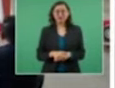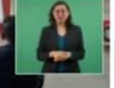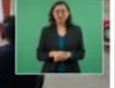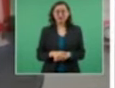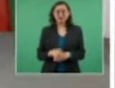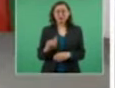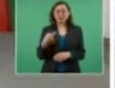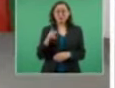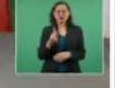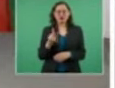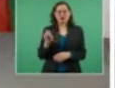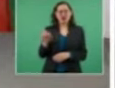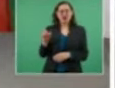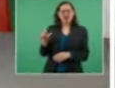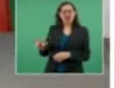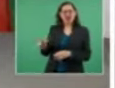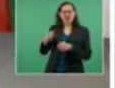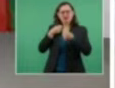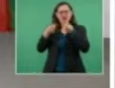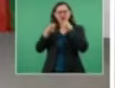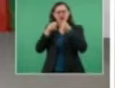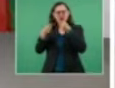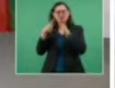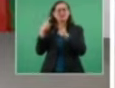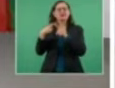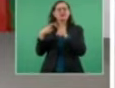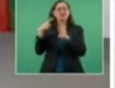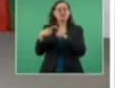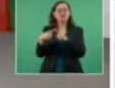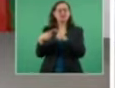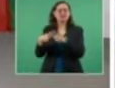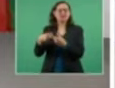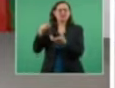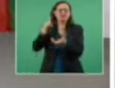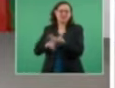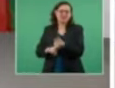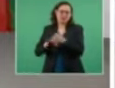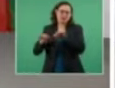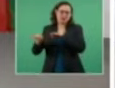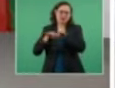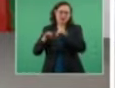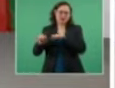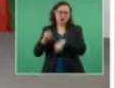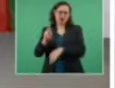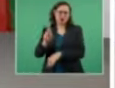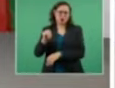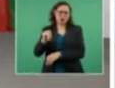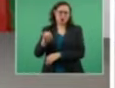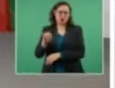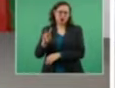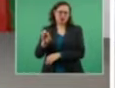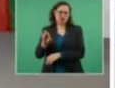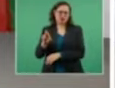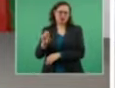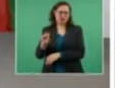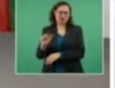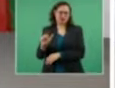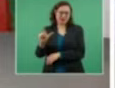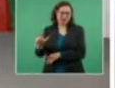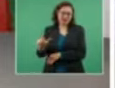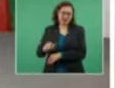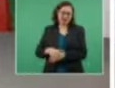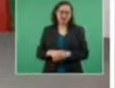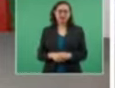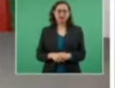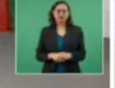realmente unilateral. Exacto. No hay derecho de réplica, no se puede escuchar la voz. Y el no debatir, el no escuchar todas las voces,